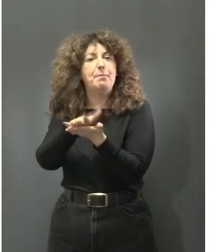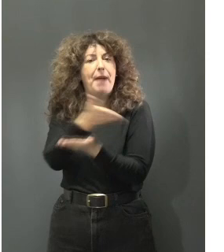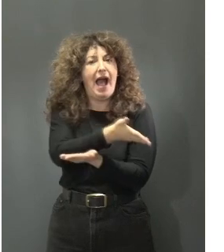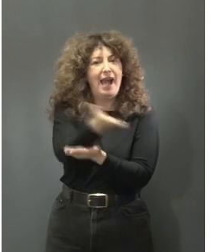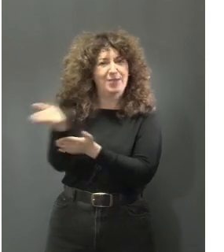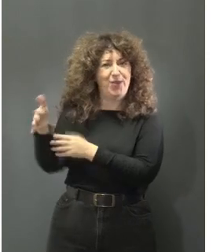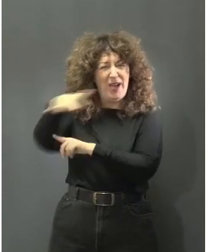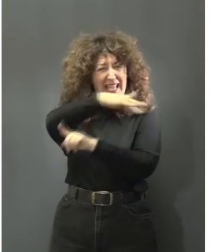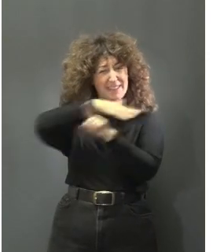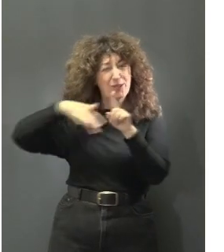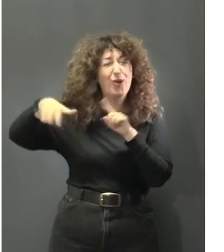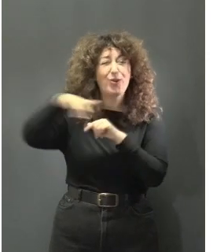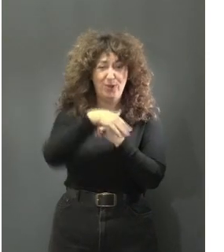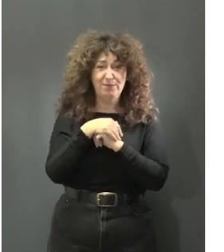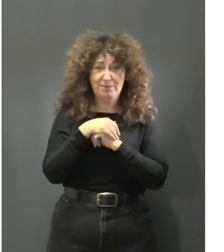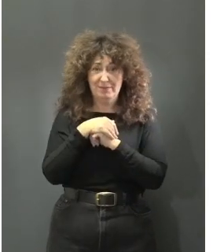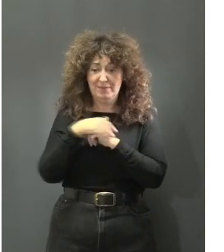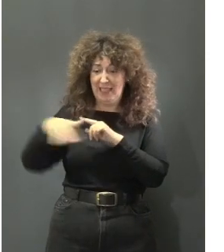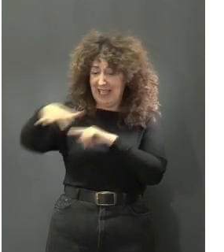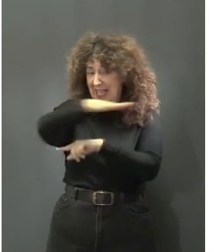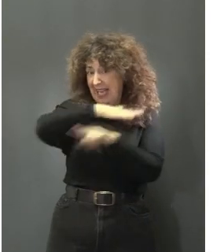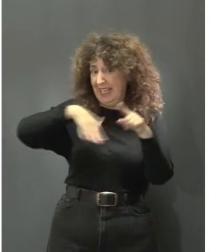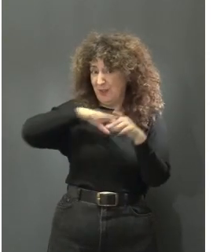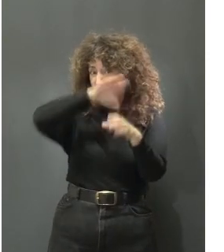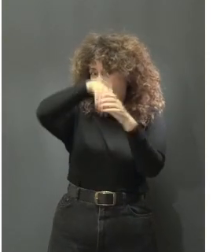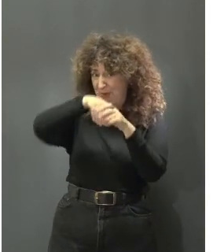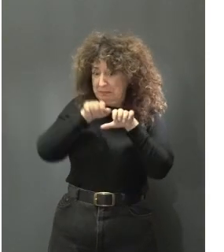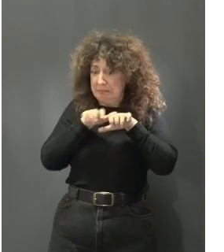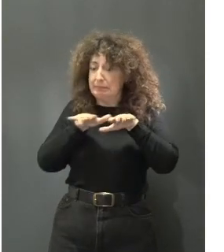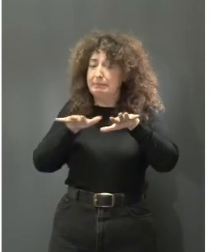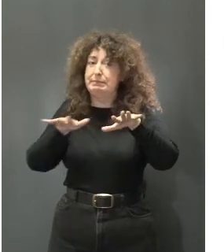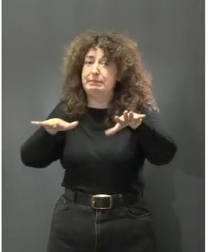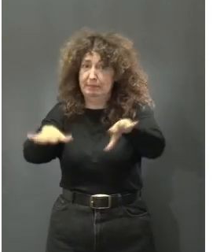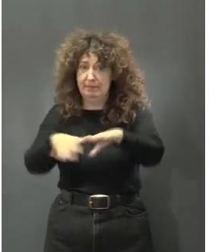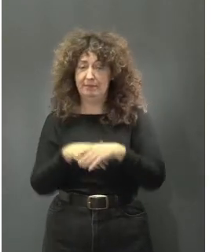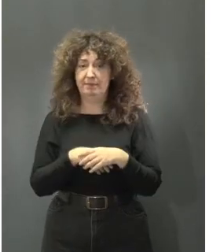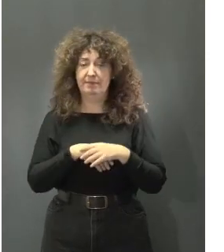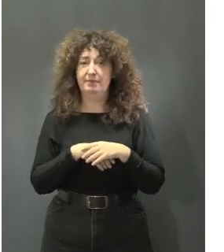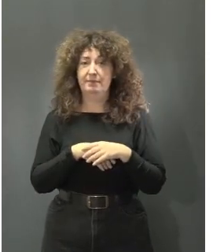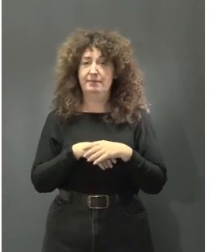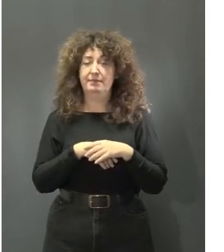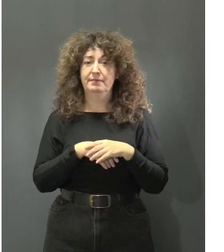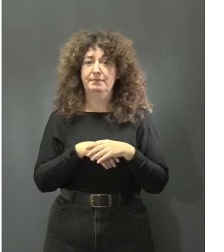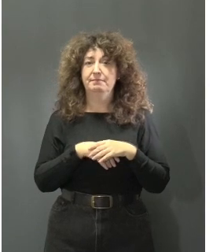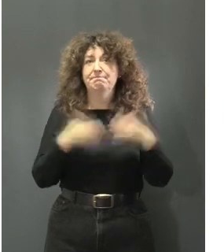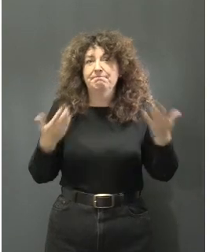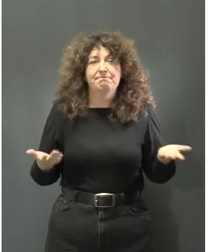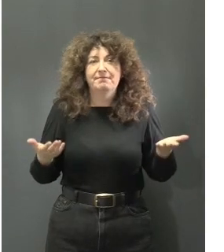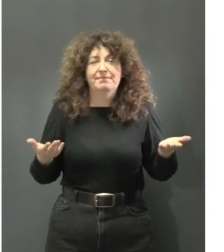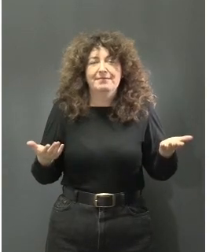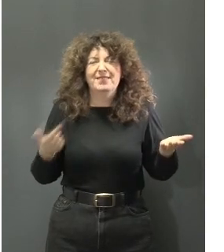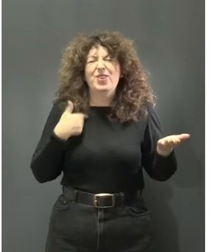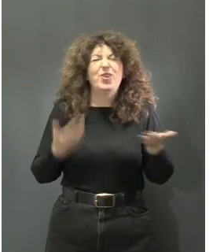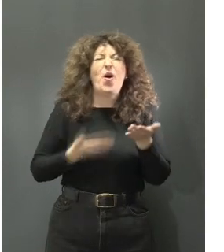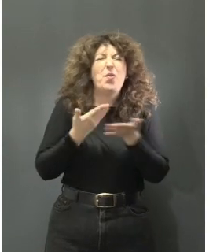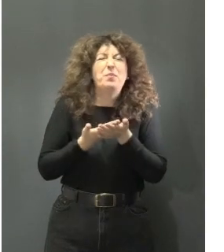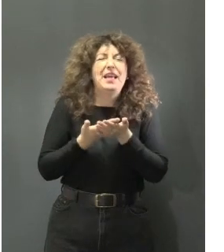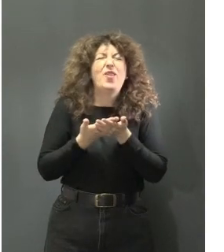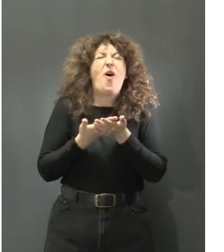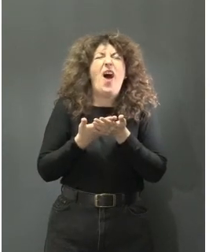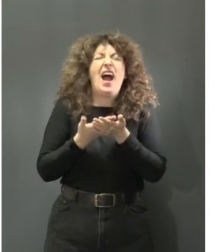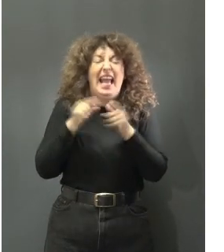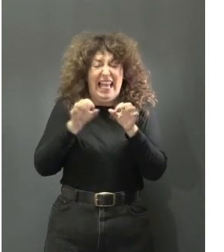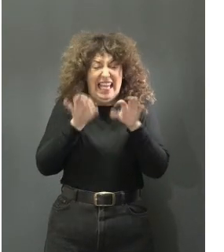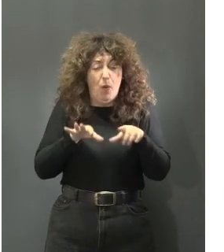en el que nos vamos moviendo y que nosotros yo ya no pido a nivel